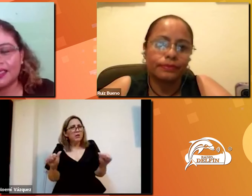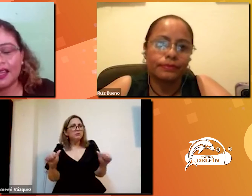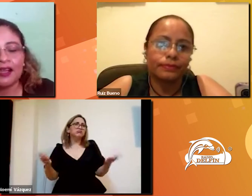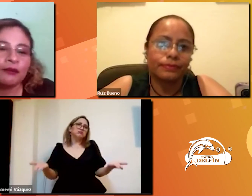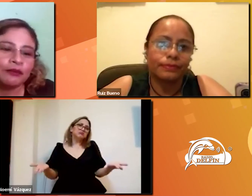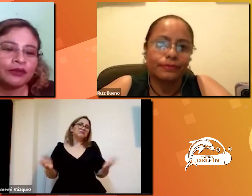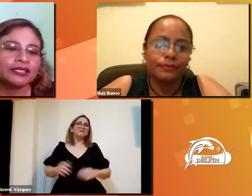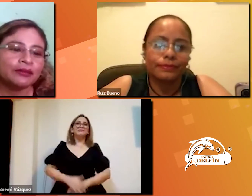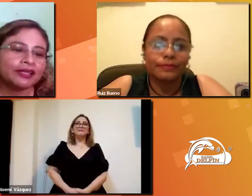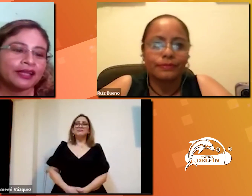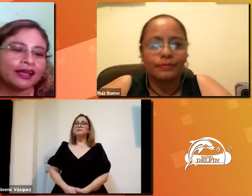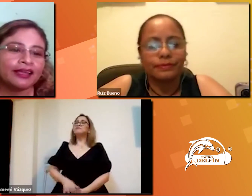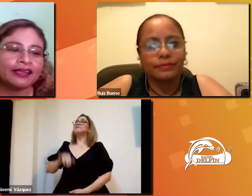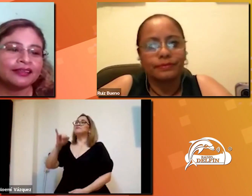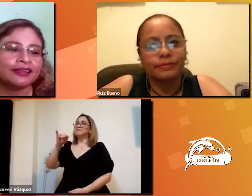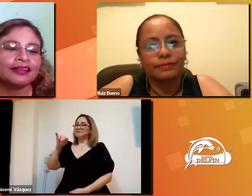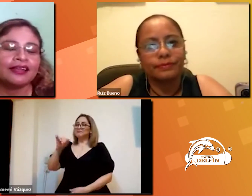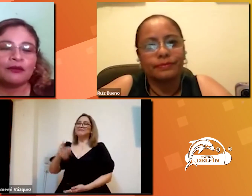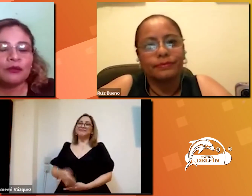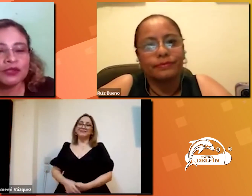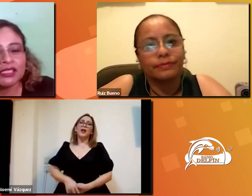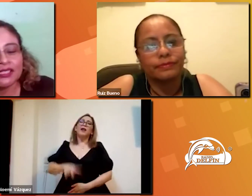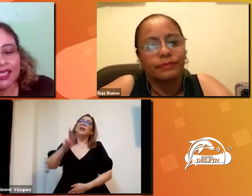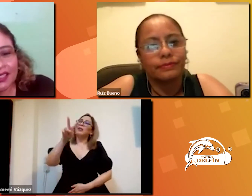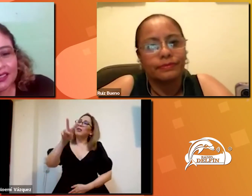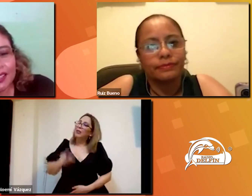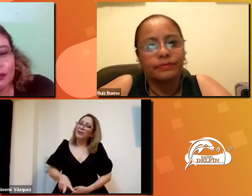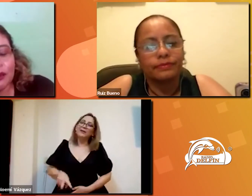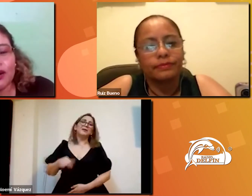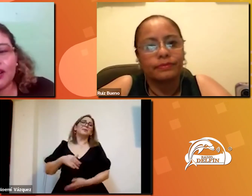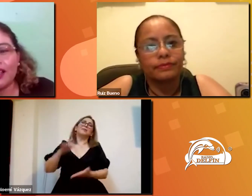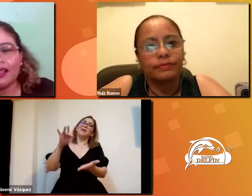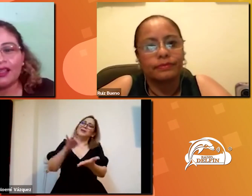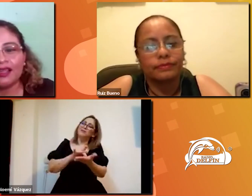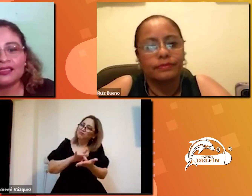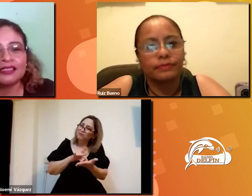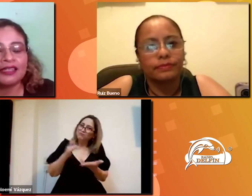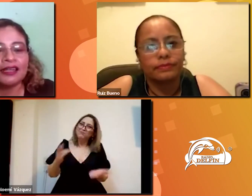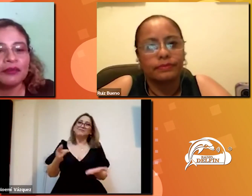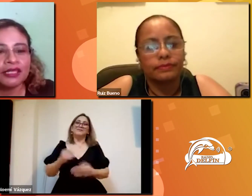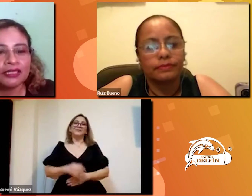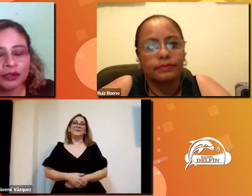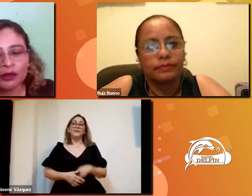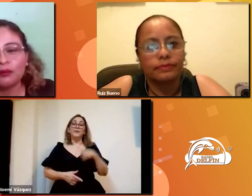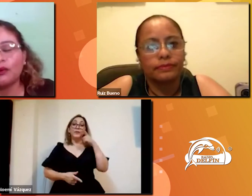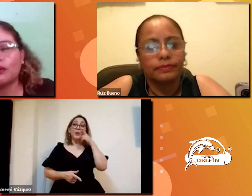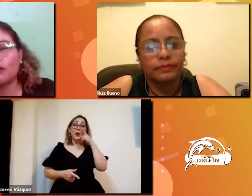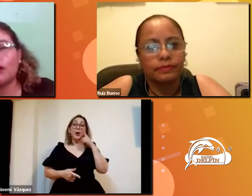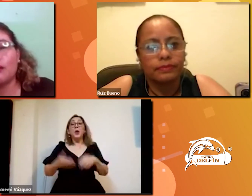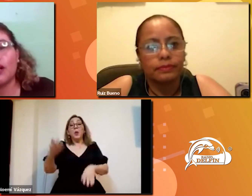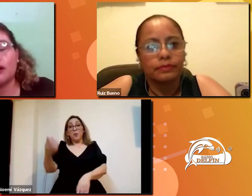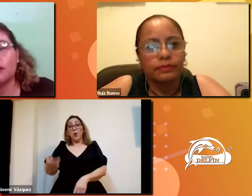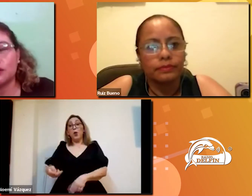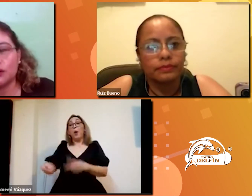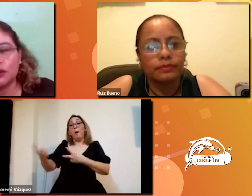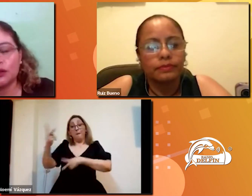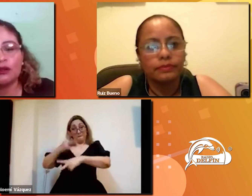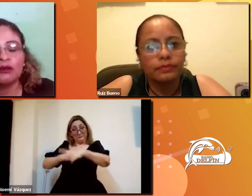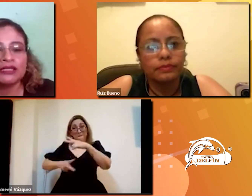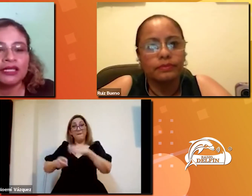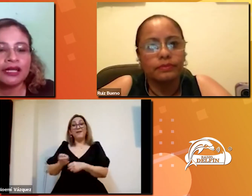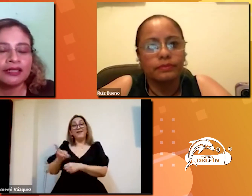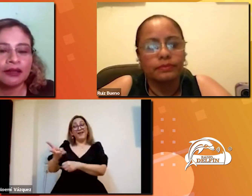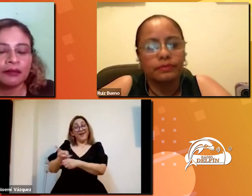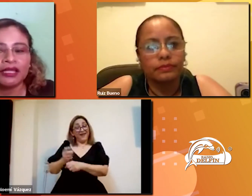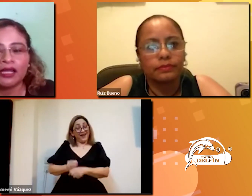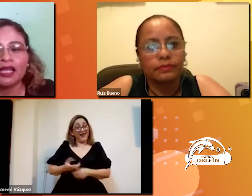Así es. Pues en verdad, muchas gracias por aceptar la invitación, por colaborar con nosotros